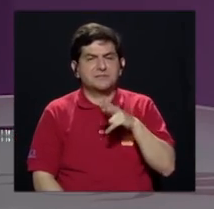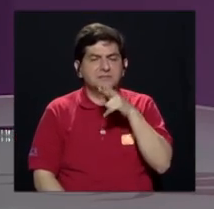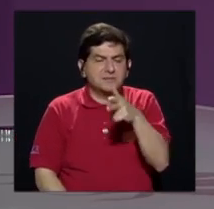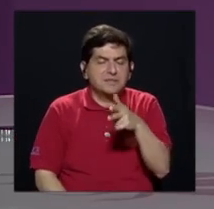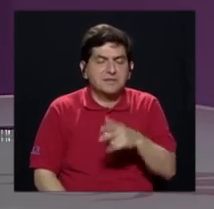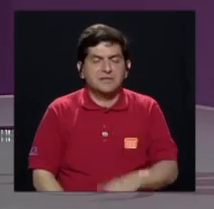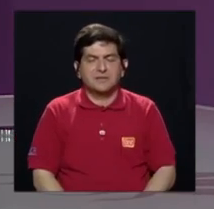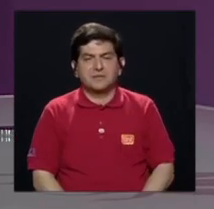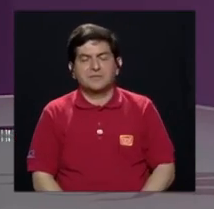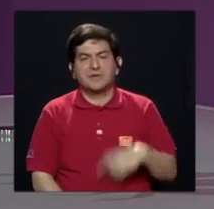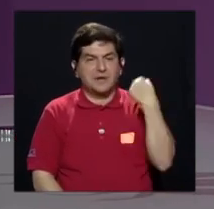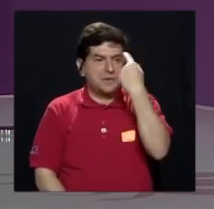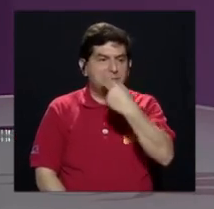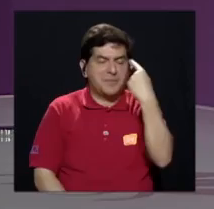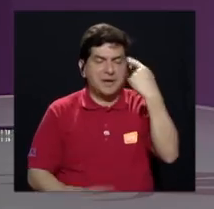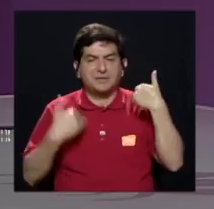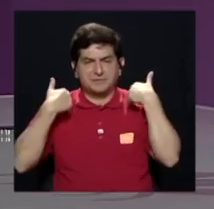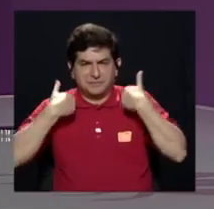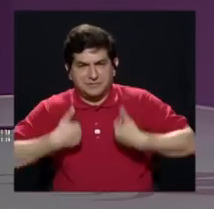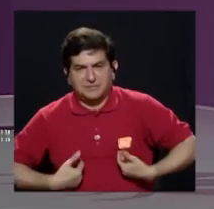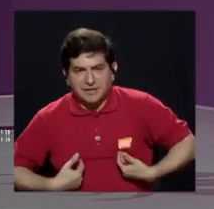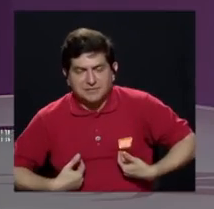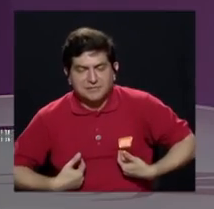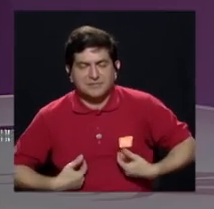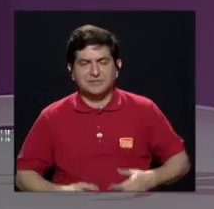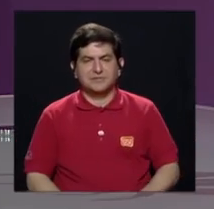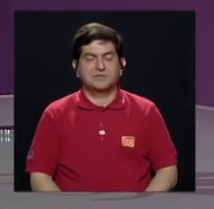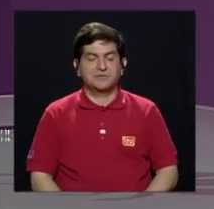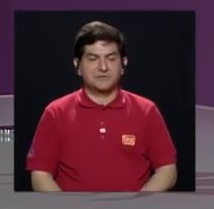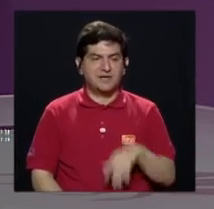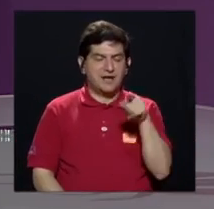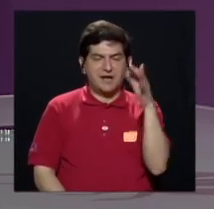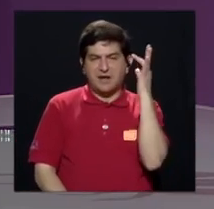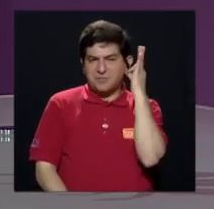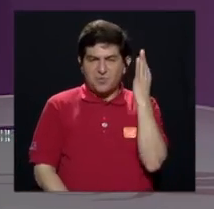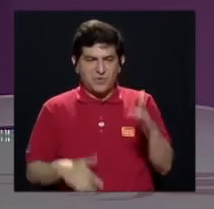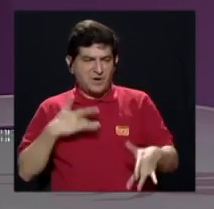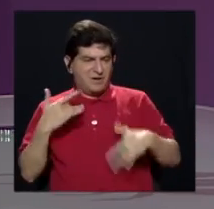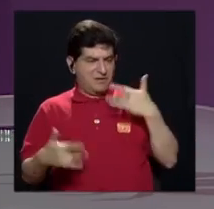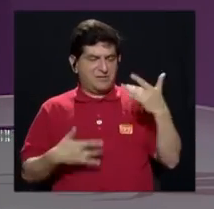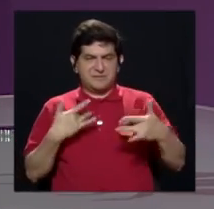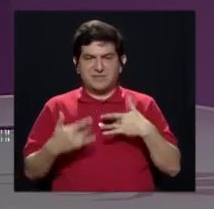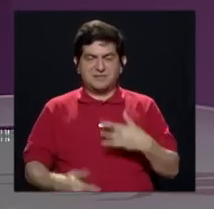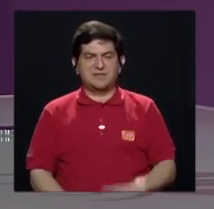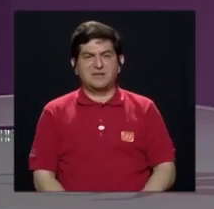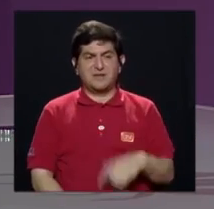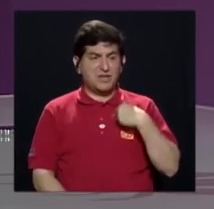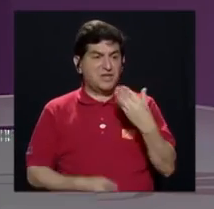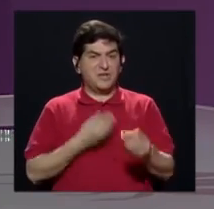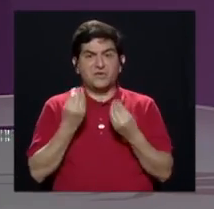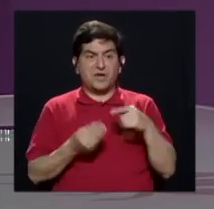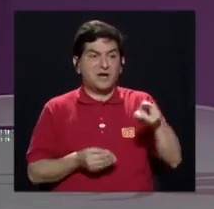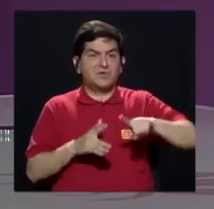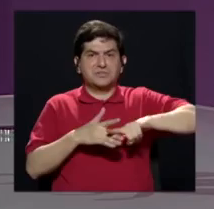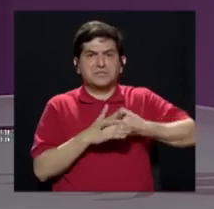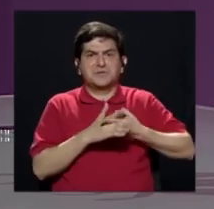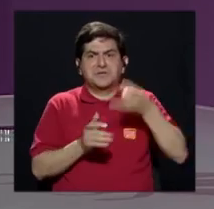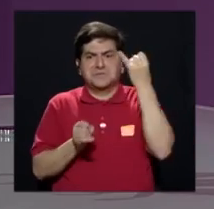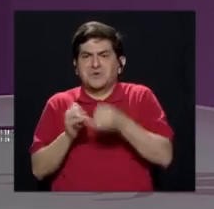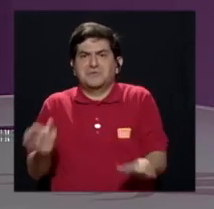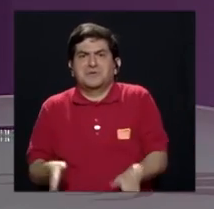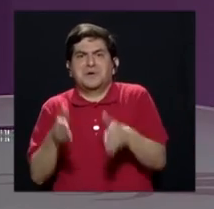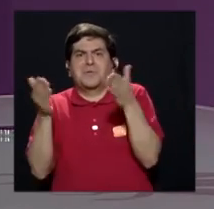cansancio o varios síntomas que hacen que ella sienta como que qué voy a hacer si esto es el inicio cómo va a ser el